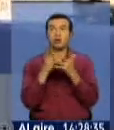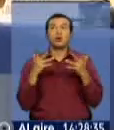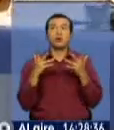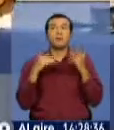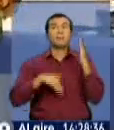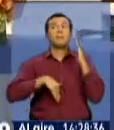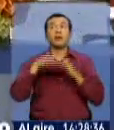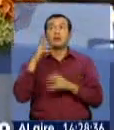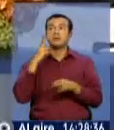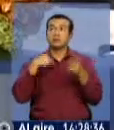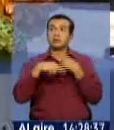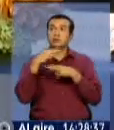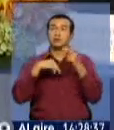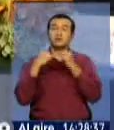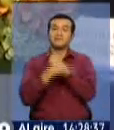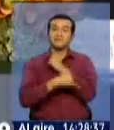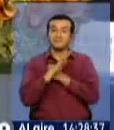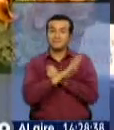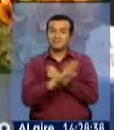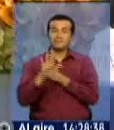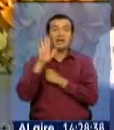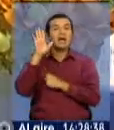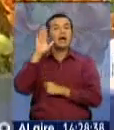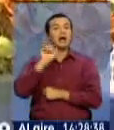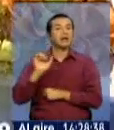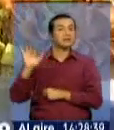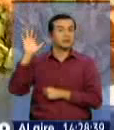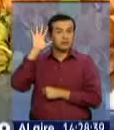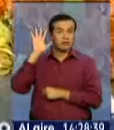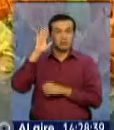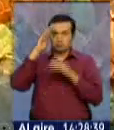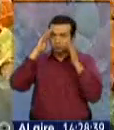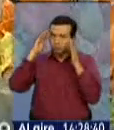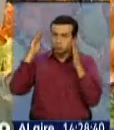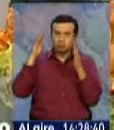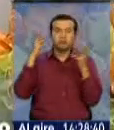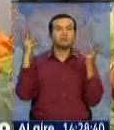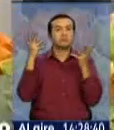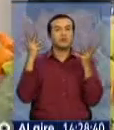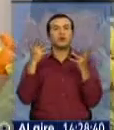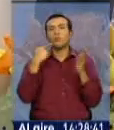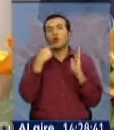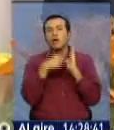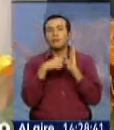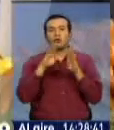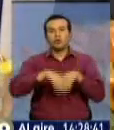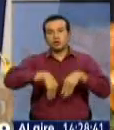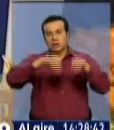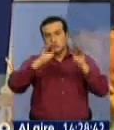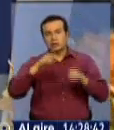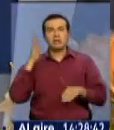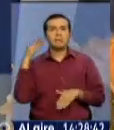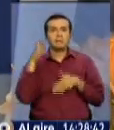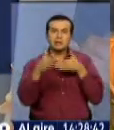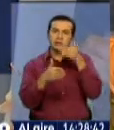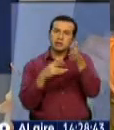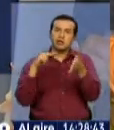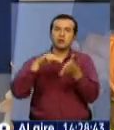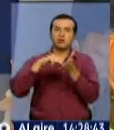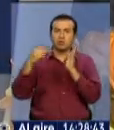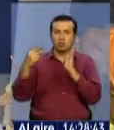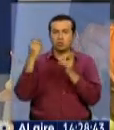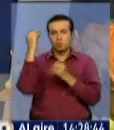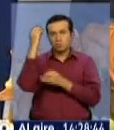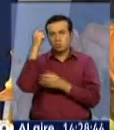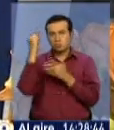aún más el comercio con el país asiático. La decisión va dirigida específicamente a sectores como el textil, pesquero y de tecnología de la